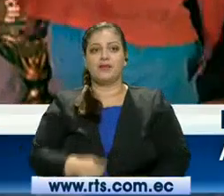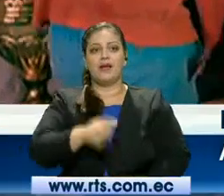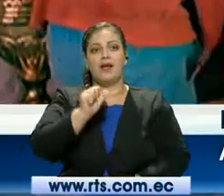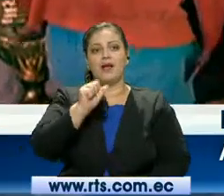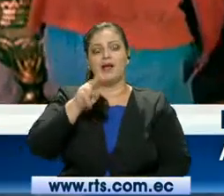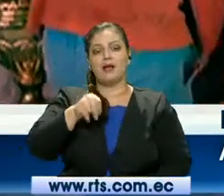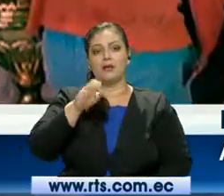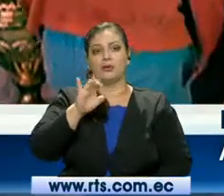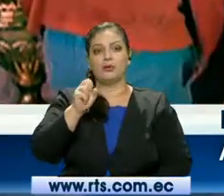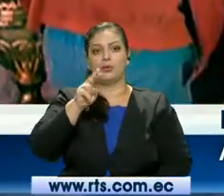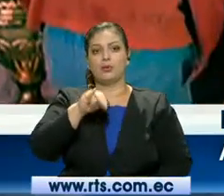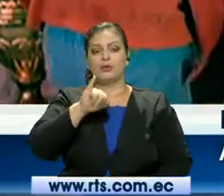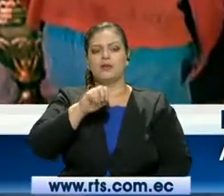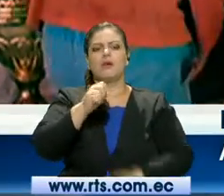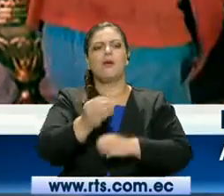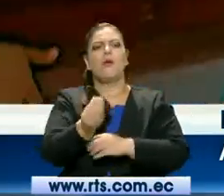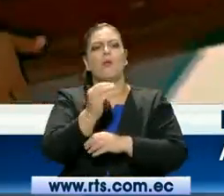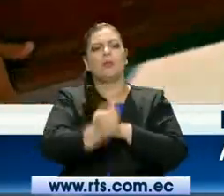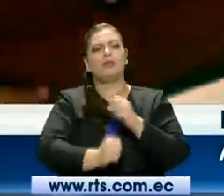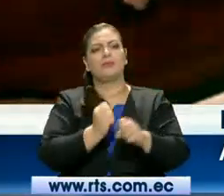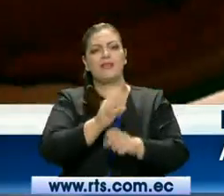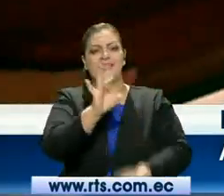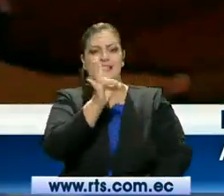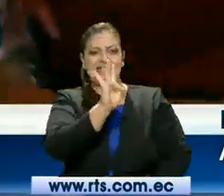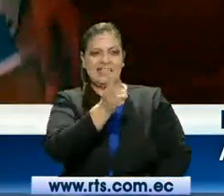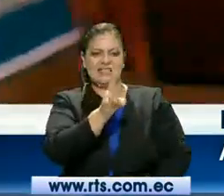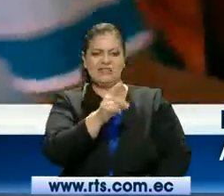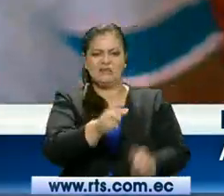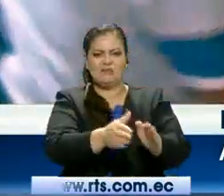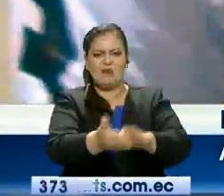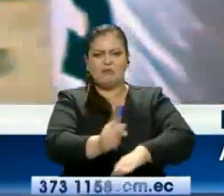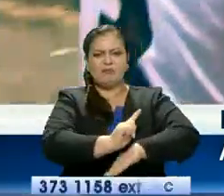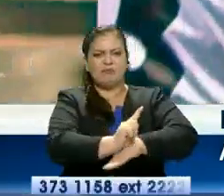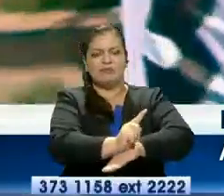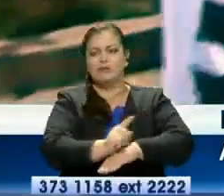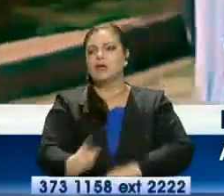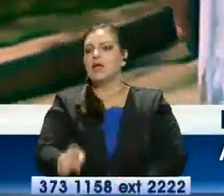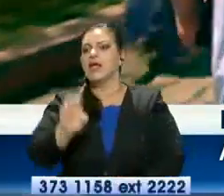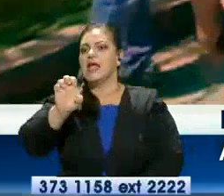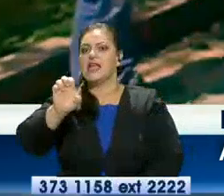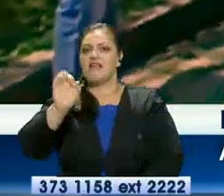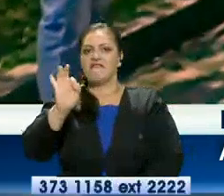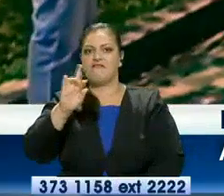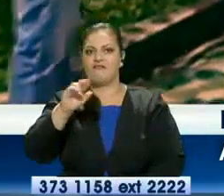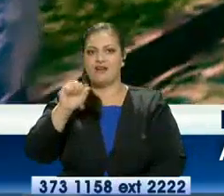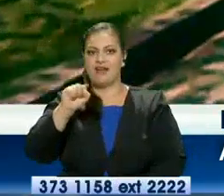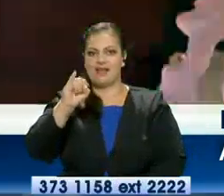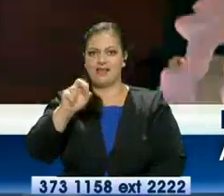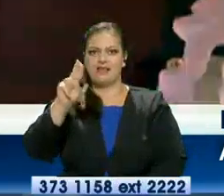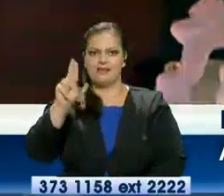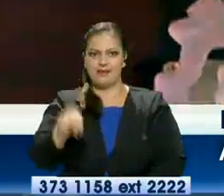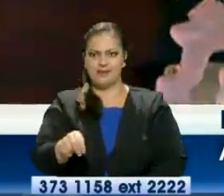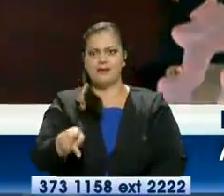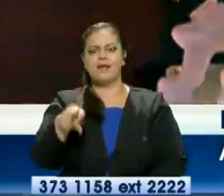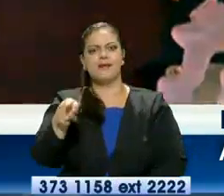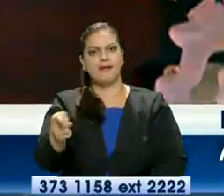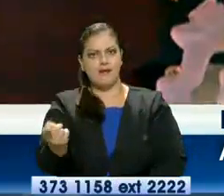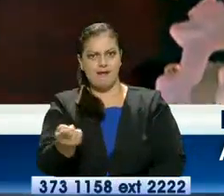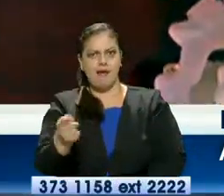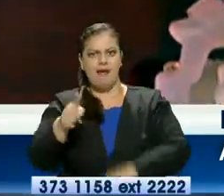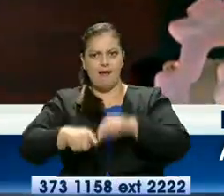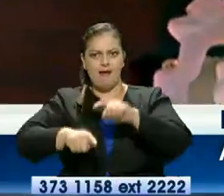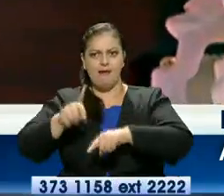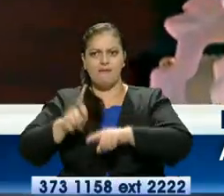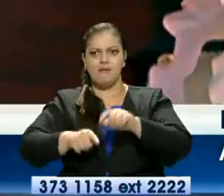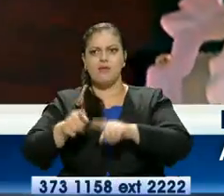años, falleció instantáneamente, mientras que su compañero Efraín Carranza fue trasladado a un centro de salud. Pero ahí solo